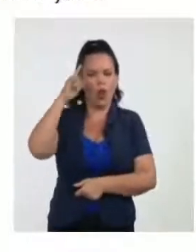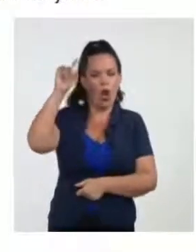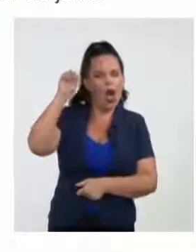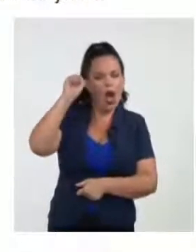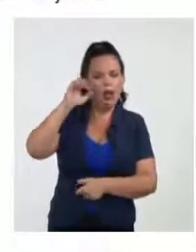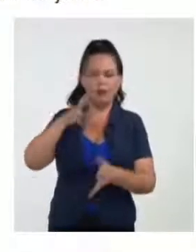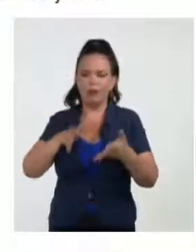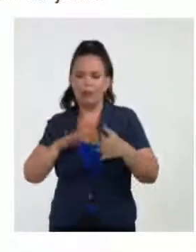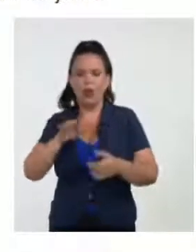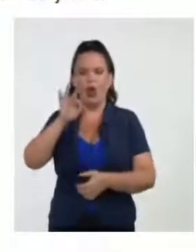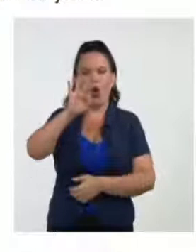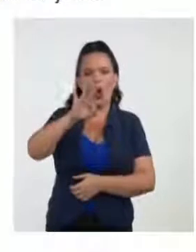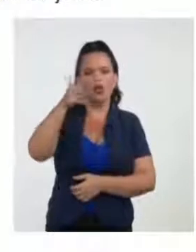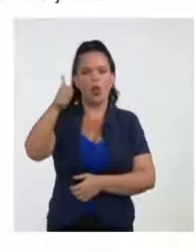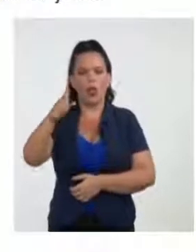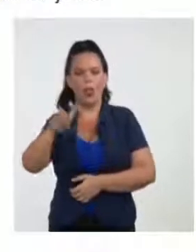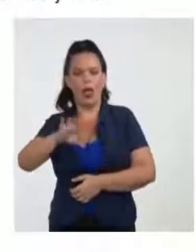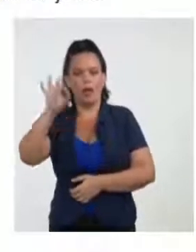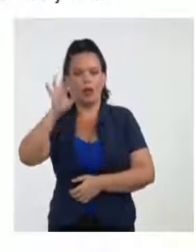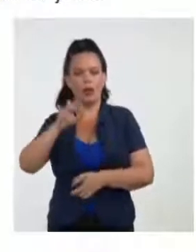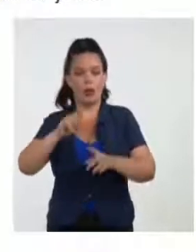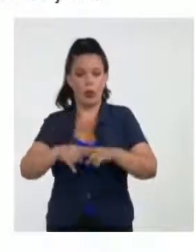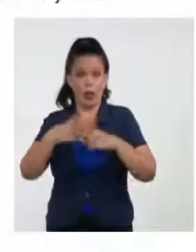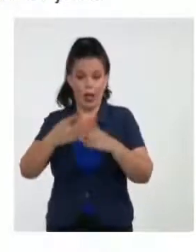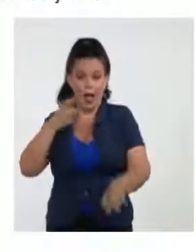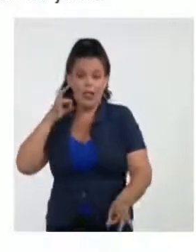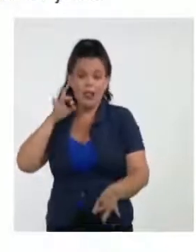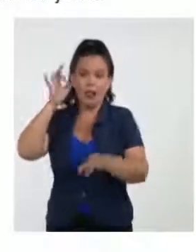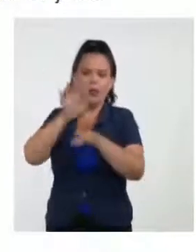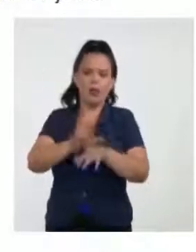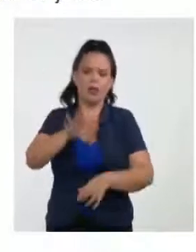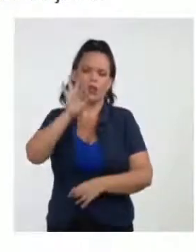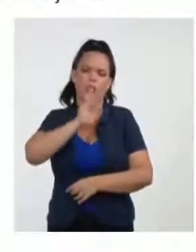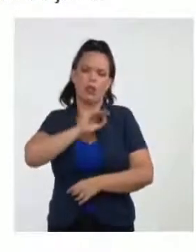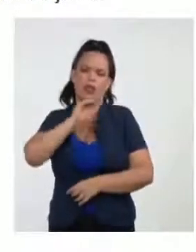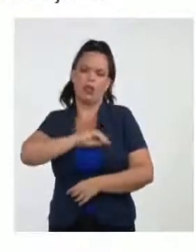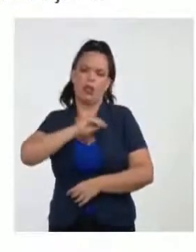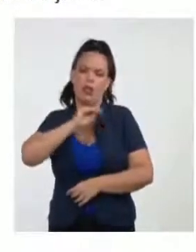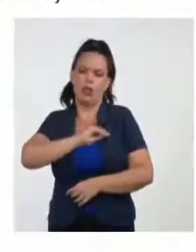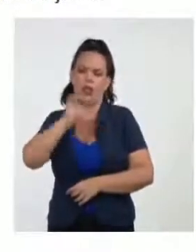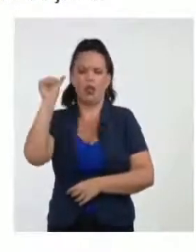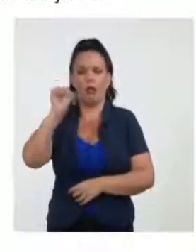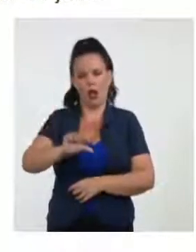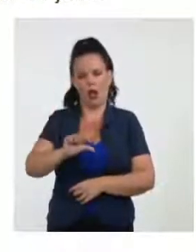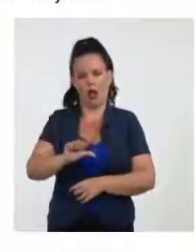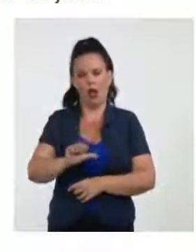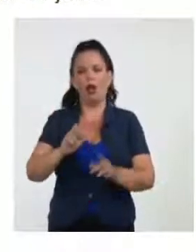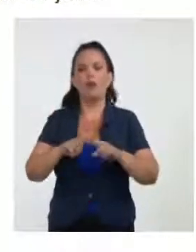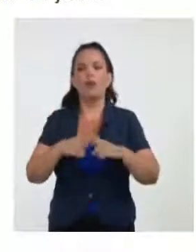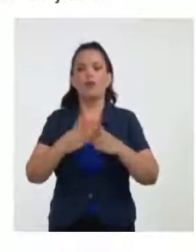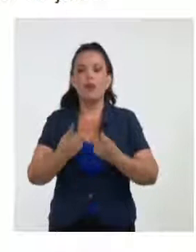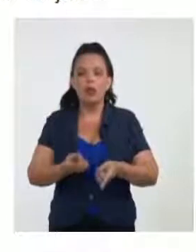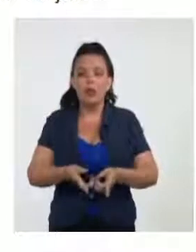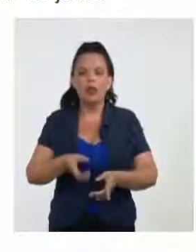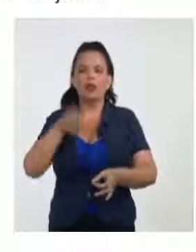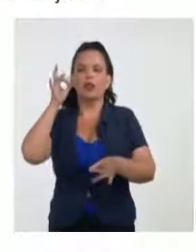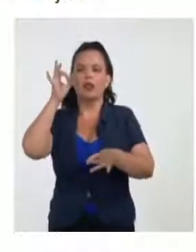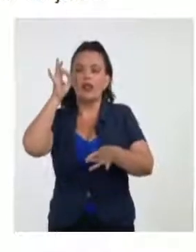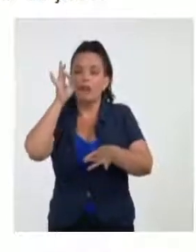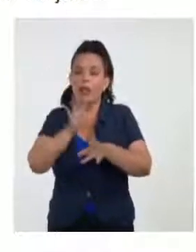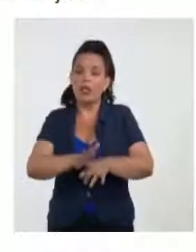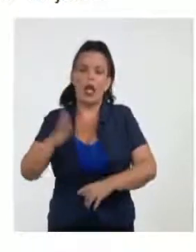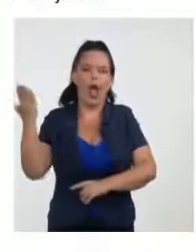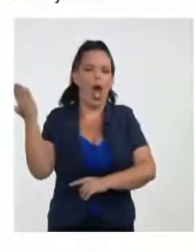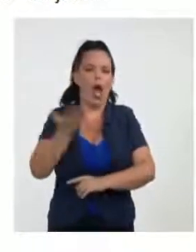porque inicialmente comienzan los síntomas, porque además evoluciona generalmente hacia la gravedad de